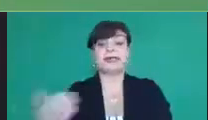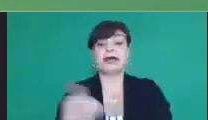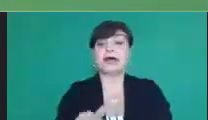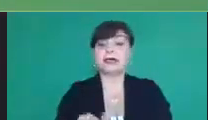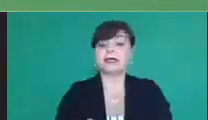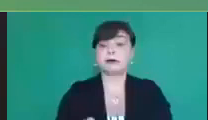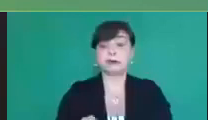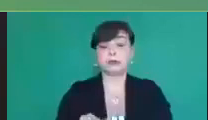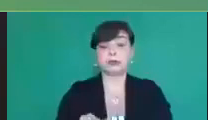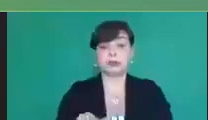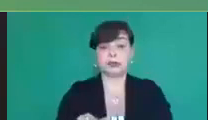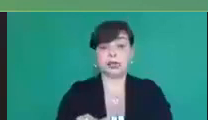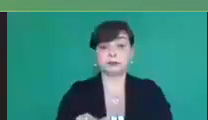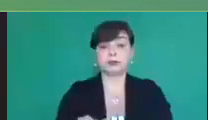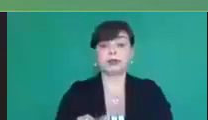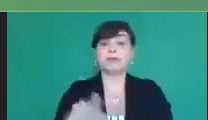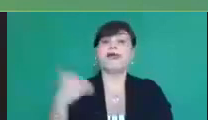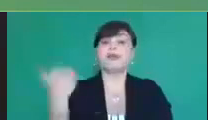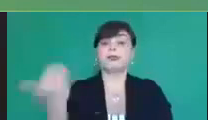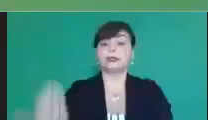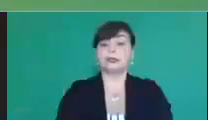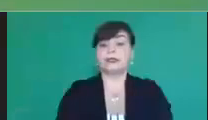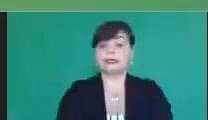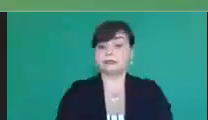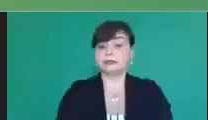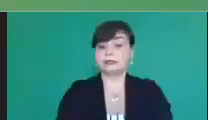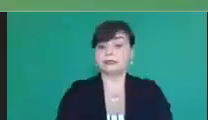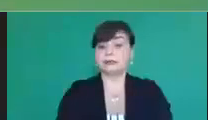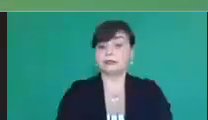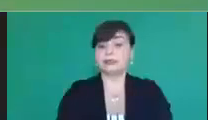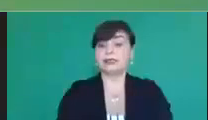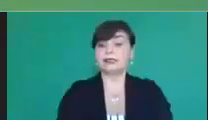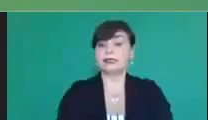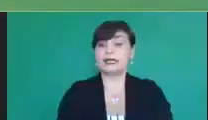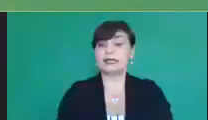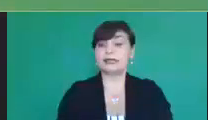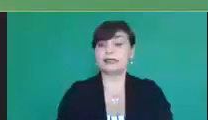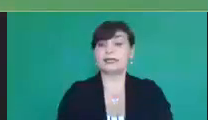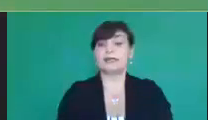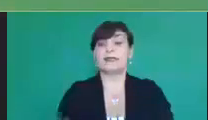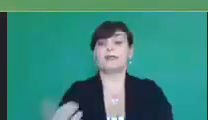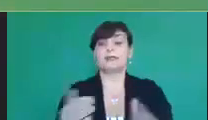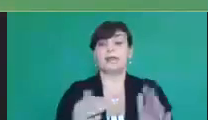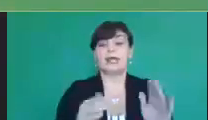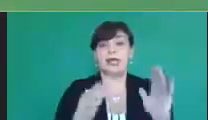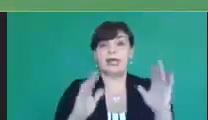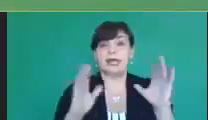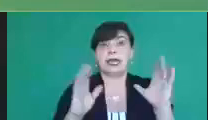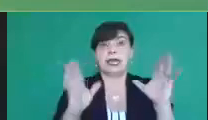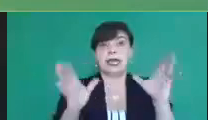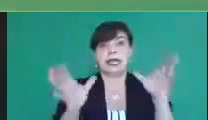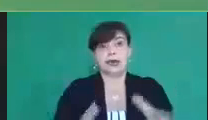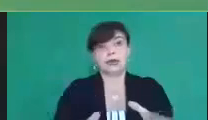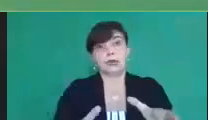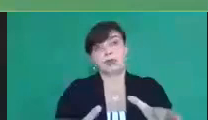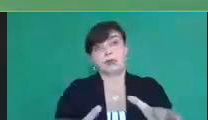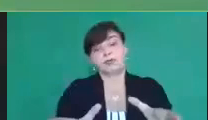y ya vimos por qué. Pero dentro de las cosas más importantes es que era